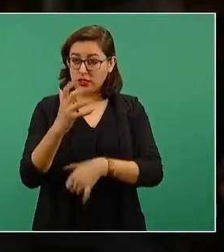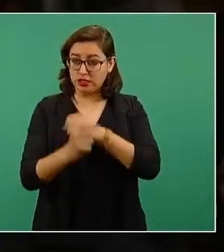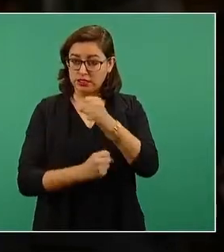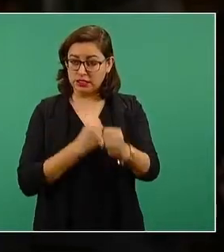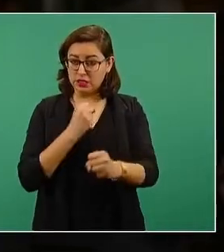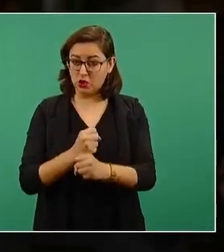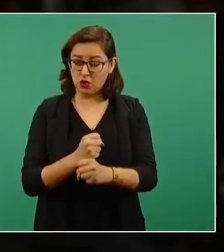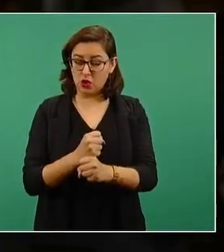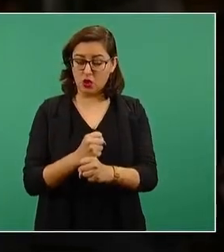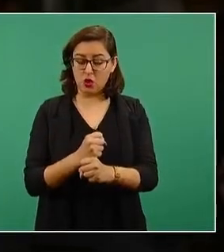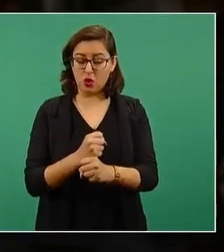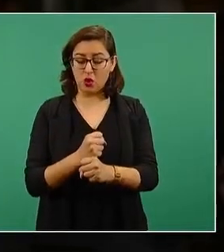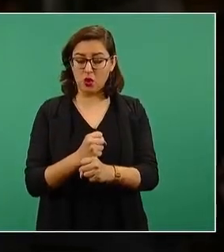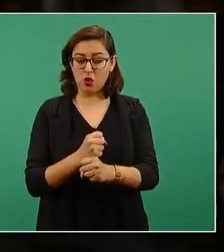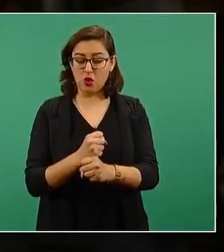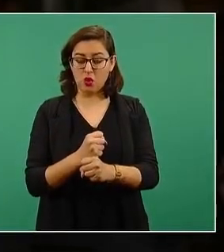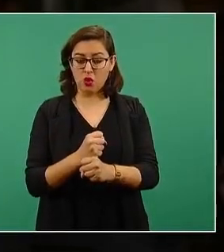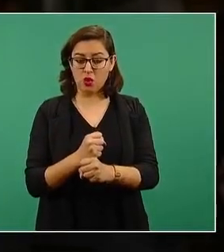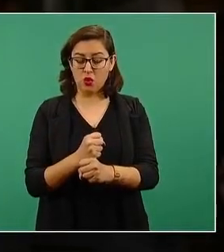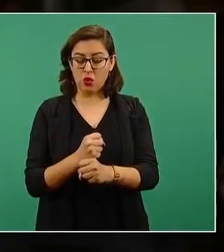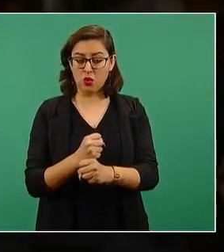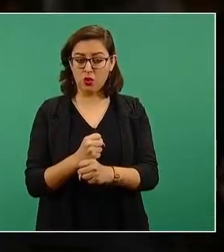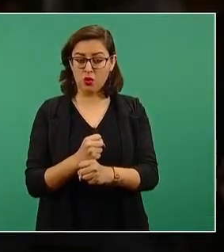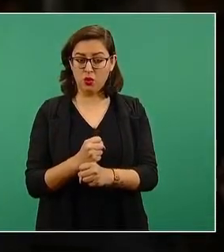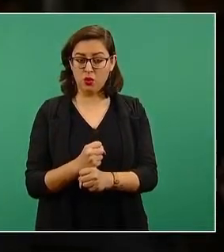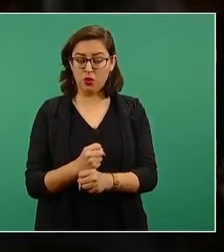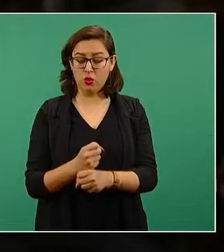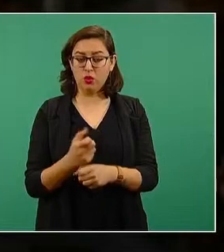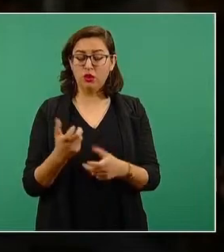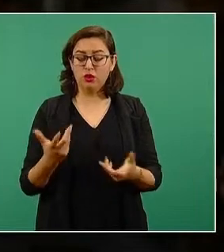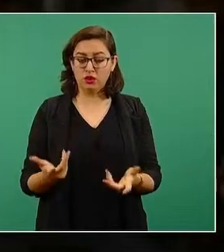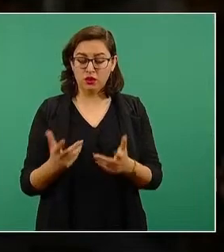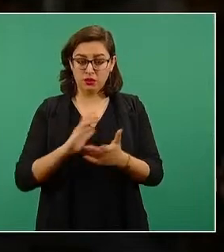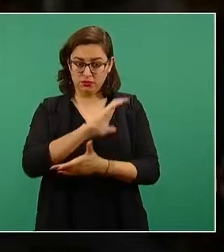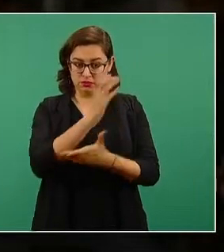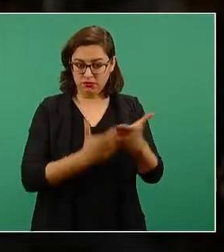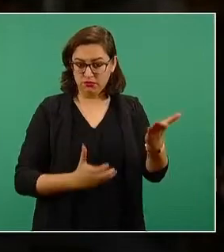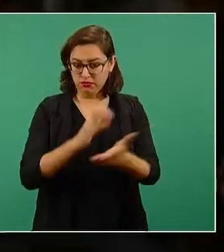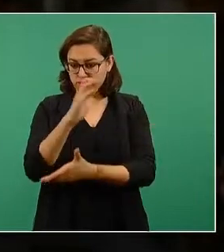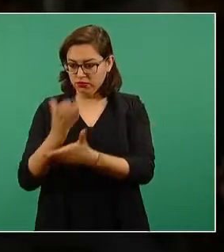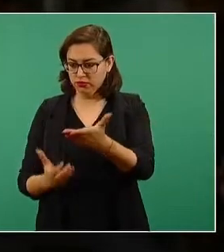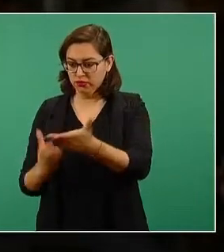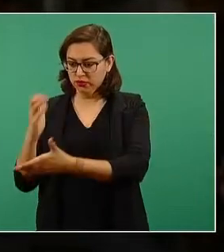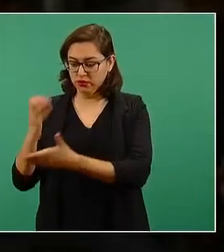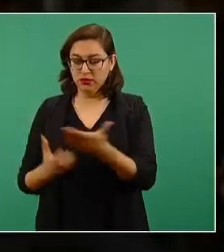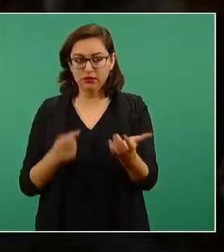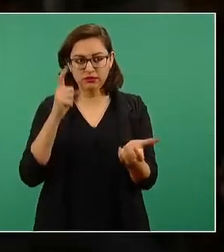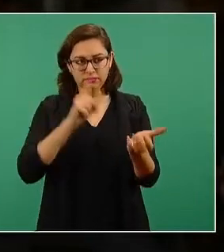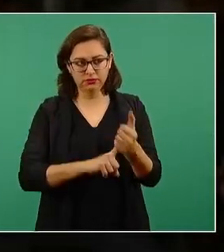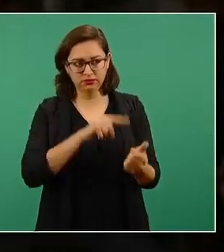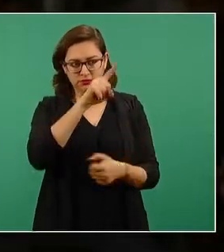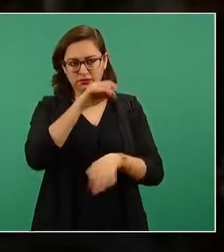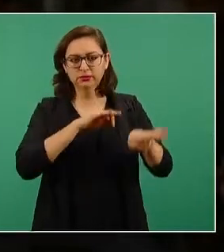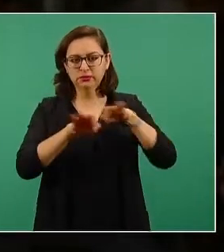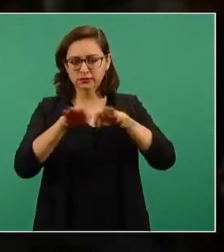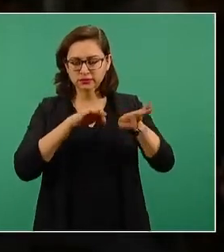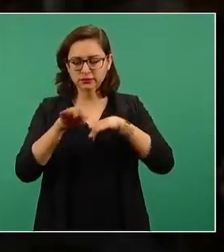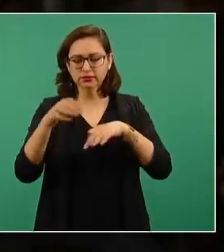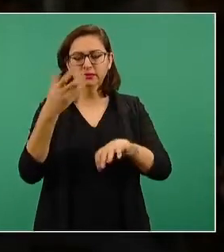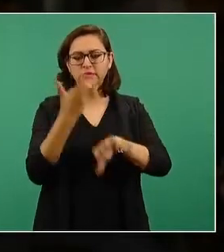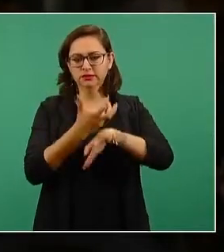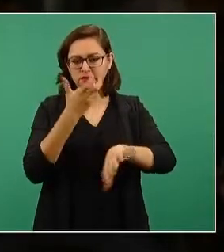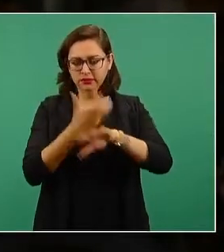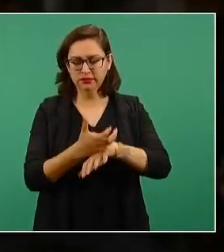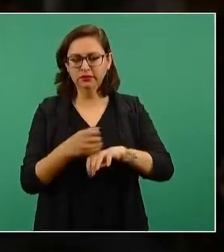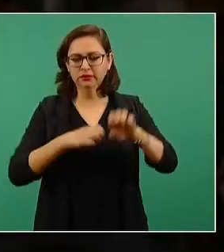aproximadamente de cerca de 2,000 empleados de consulados en Estados Unidos.